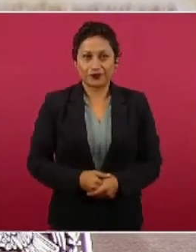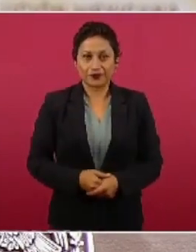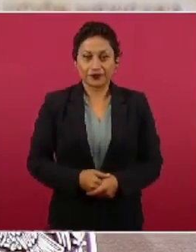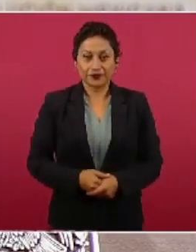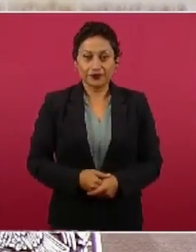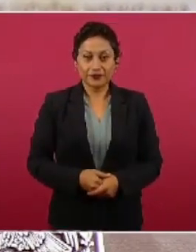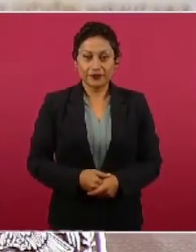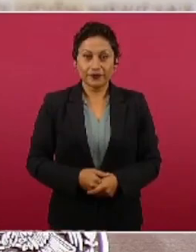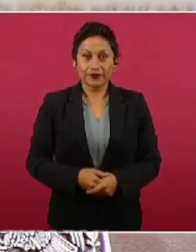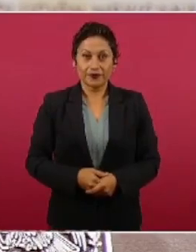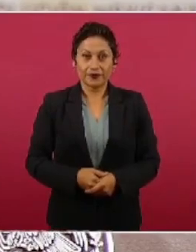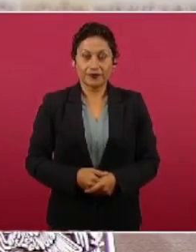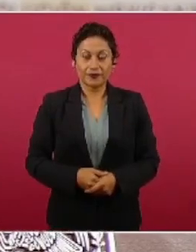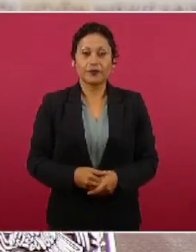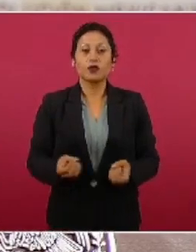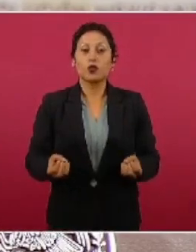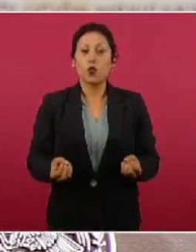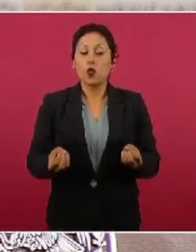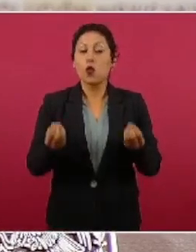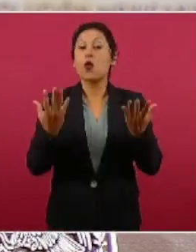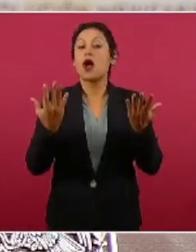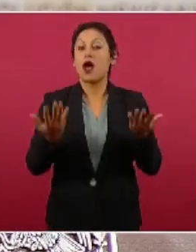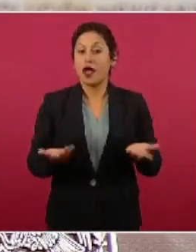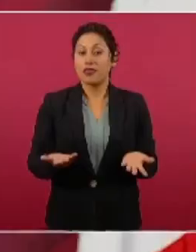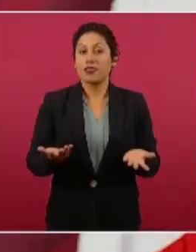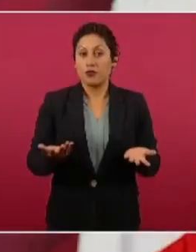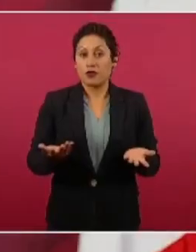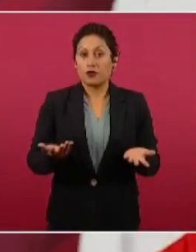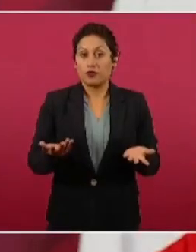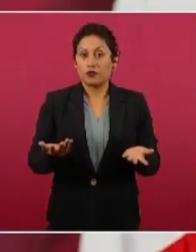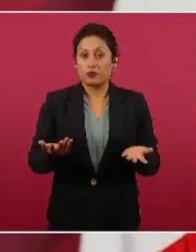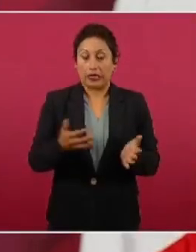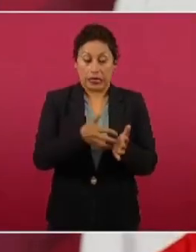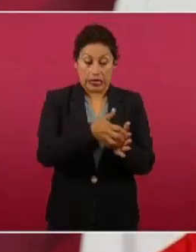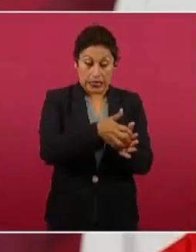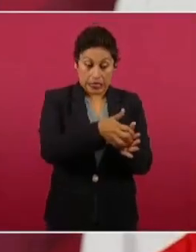¿Cuánto nos hemos ahorrado